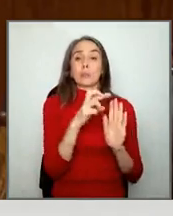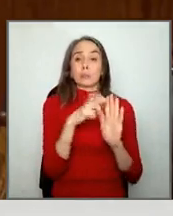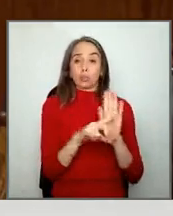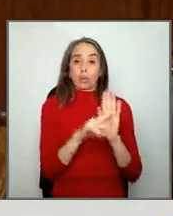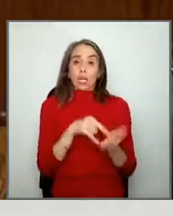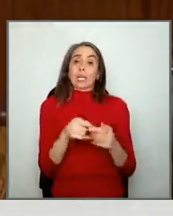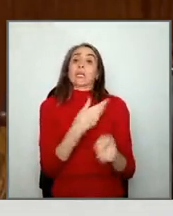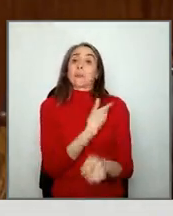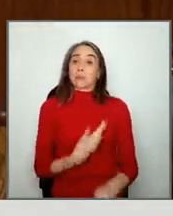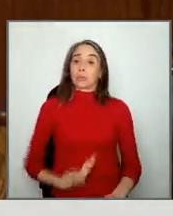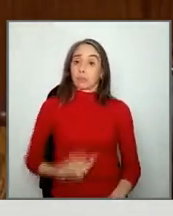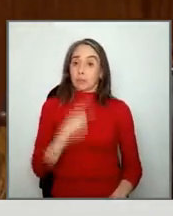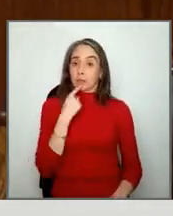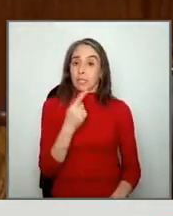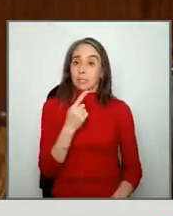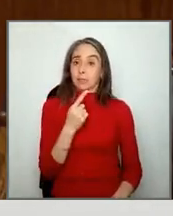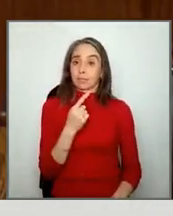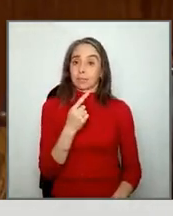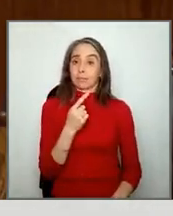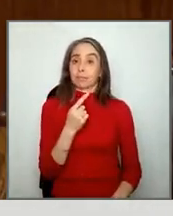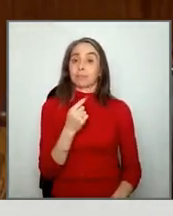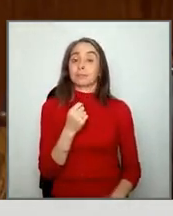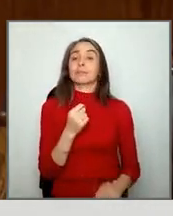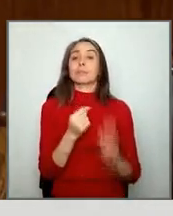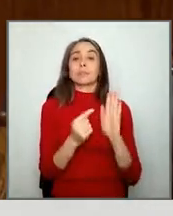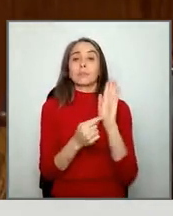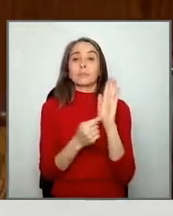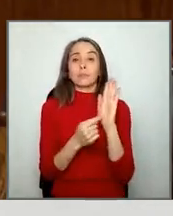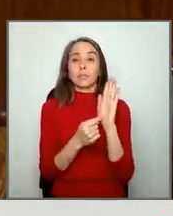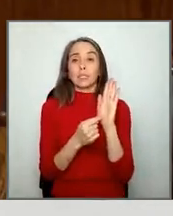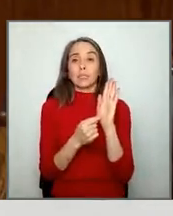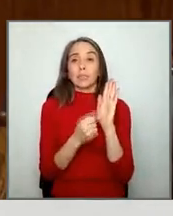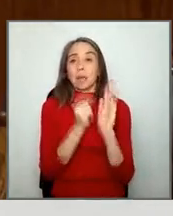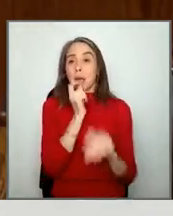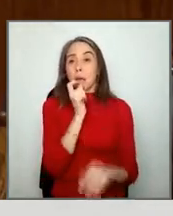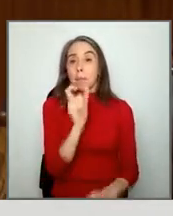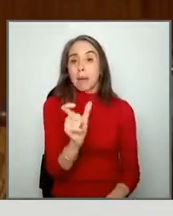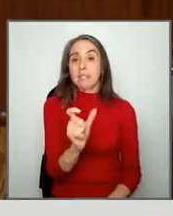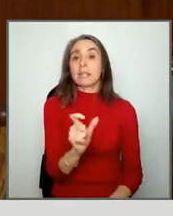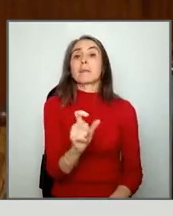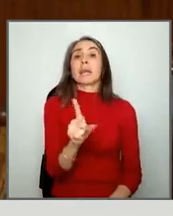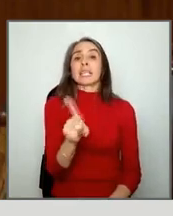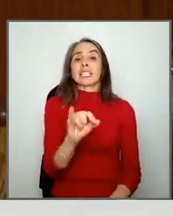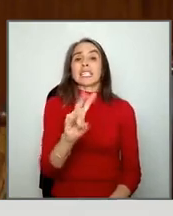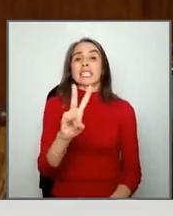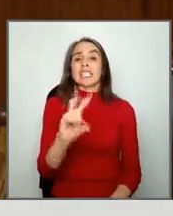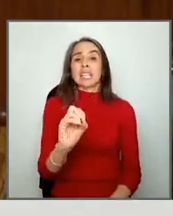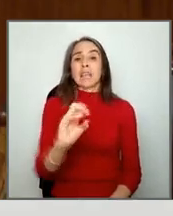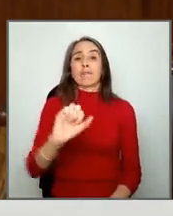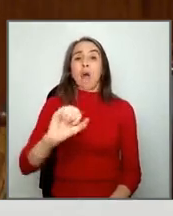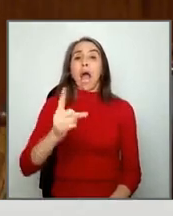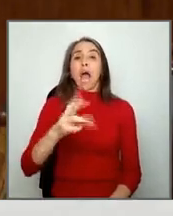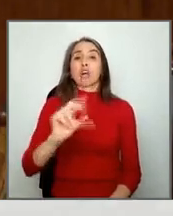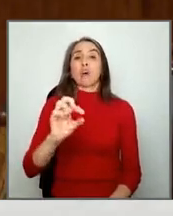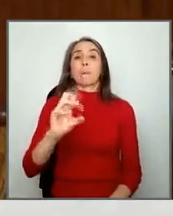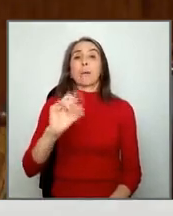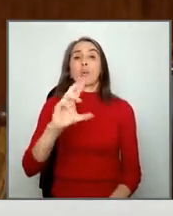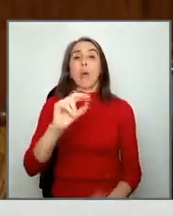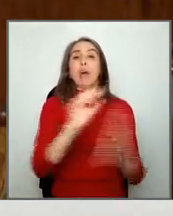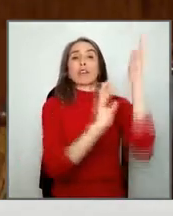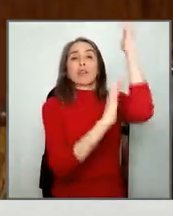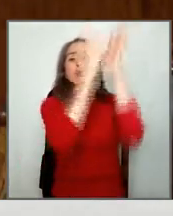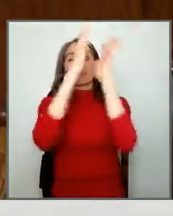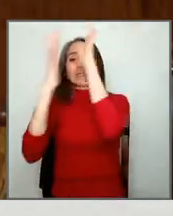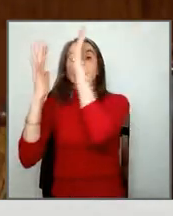la modificación que sugiere hacer referencia al término Silva agropecuario con el objeto incorporar también al sector silvícola